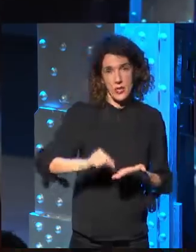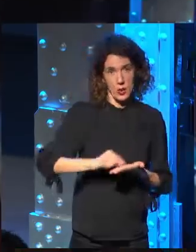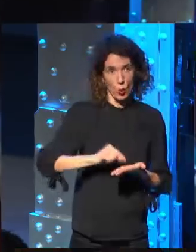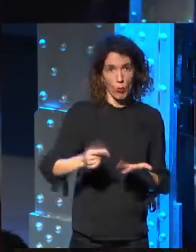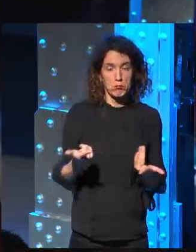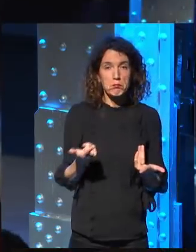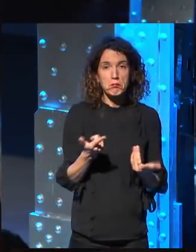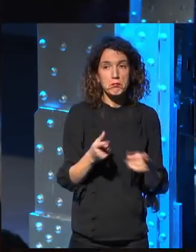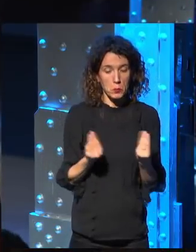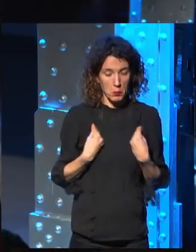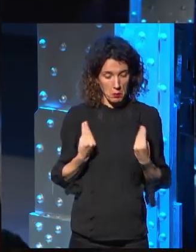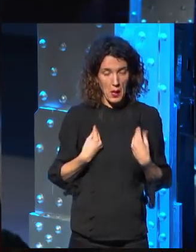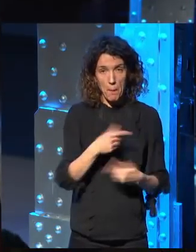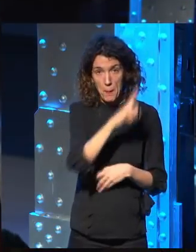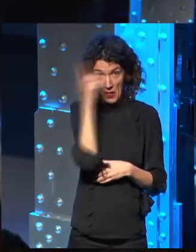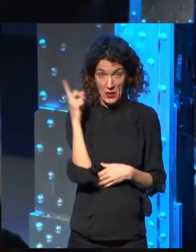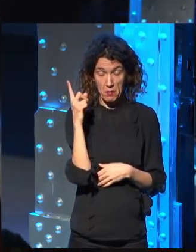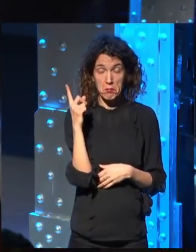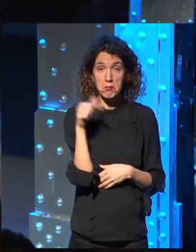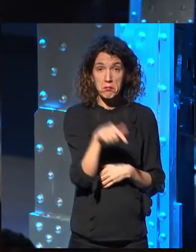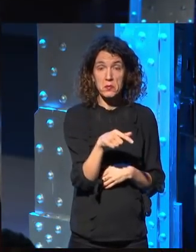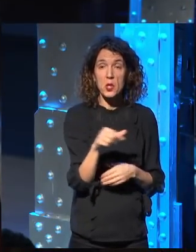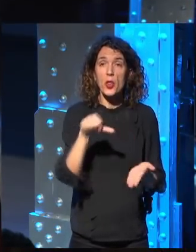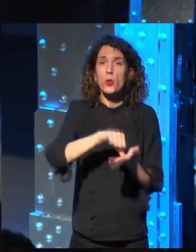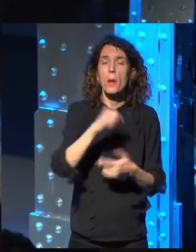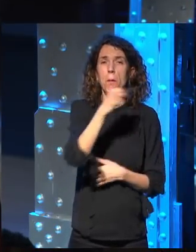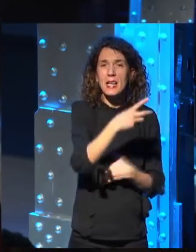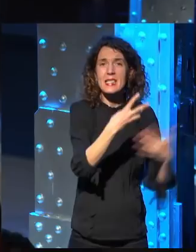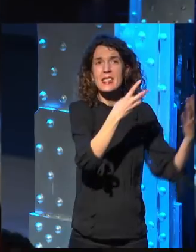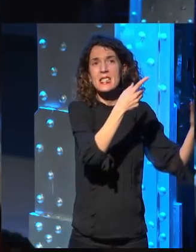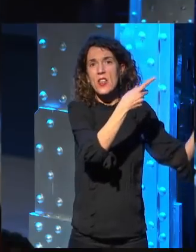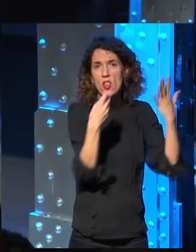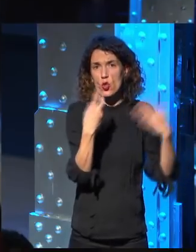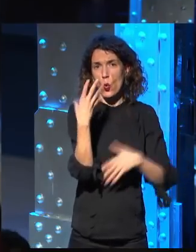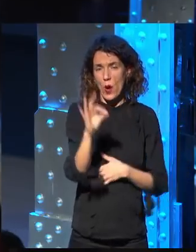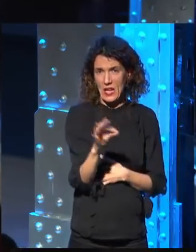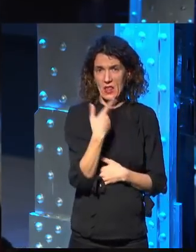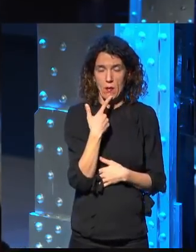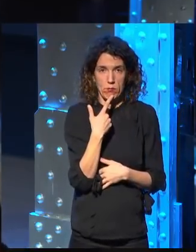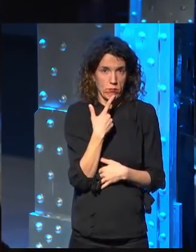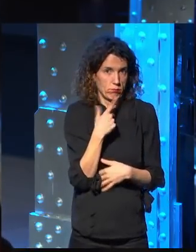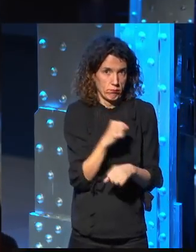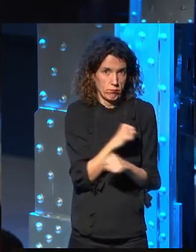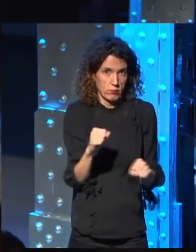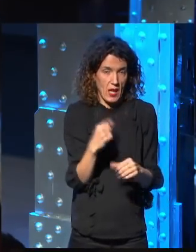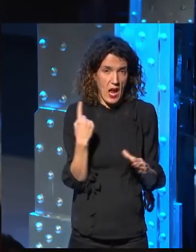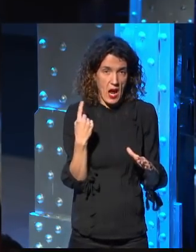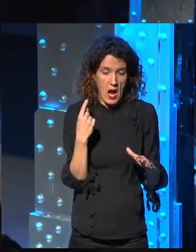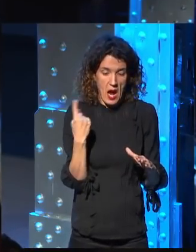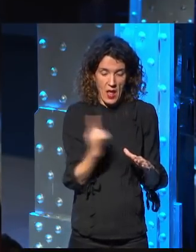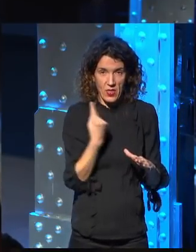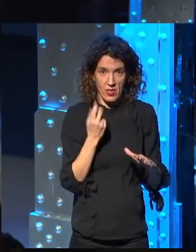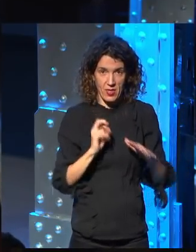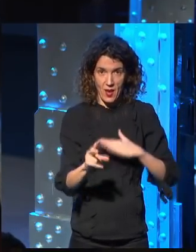que vivía en Madrid, en una ciudad que en 1640 era imposible andar solitario entre la